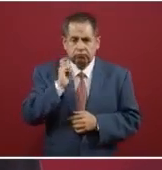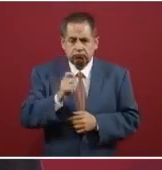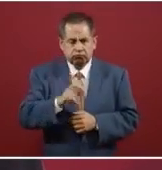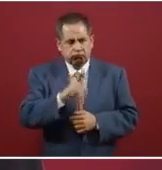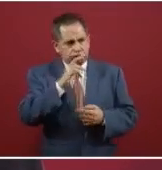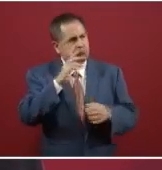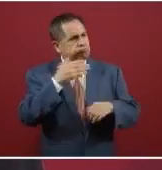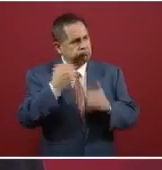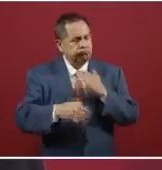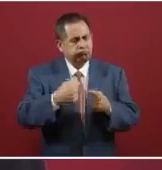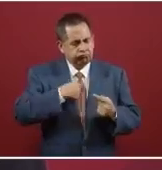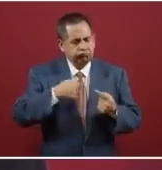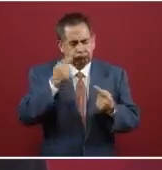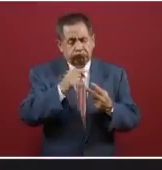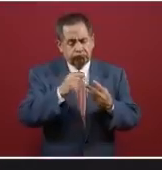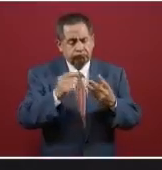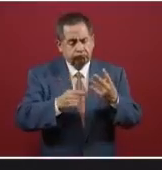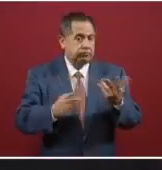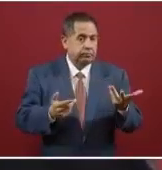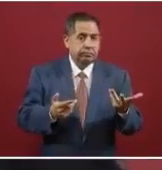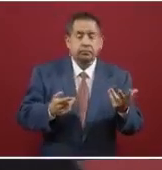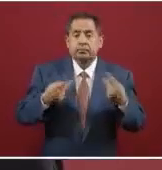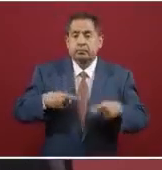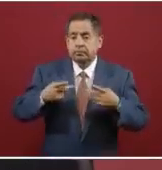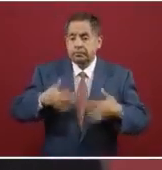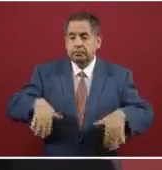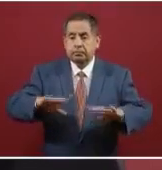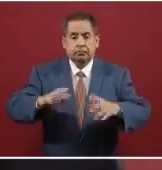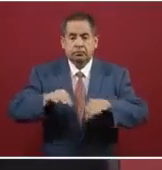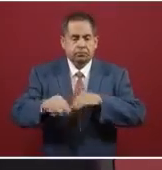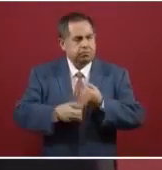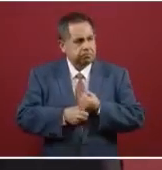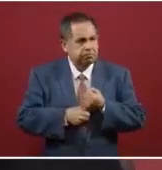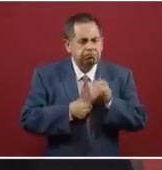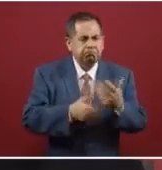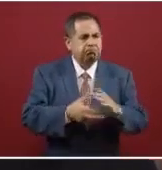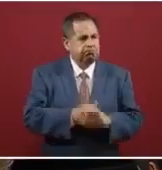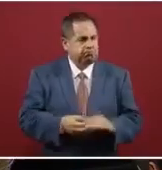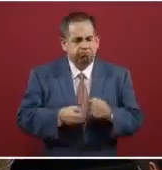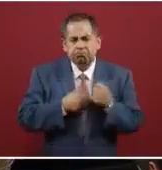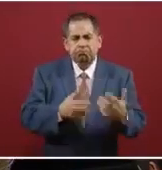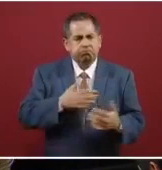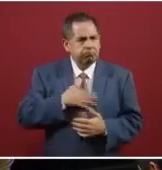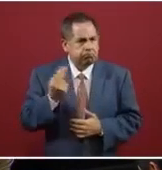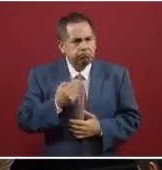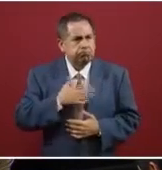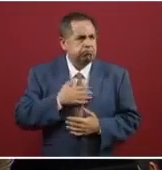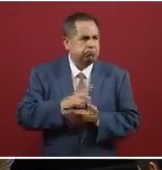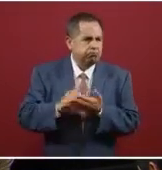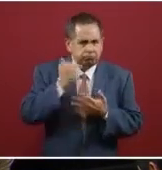Es para que los trabajadores se manifiesten. Es muy importante lo